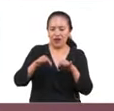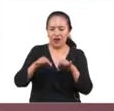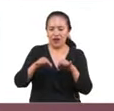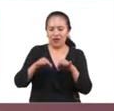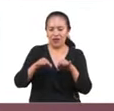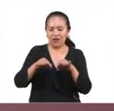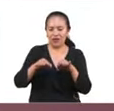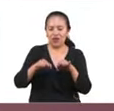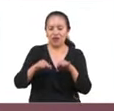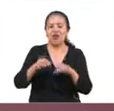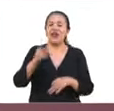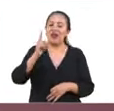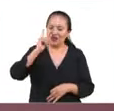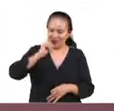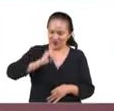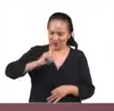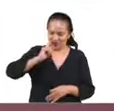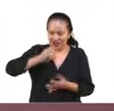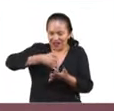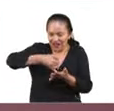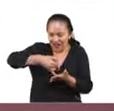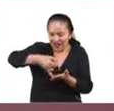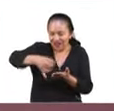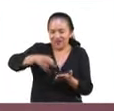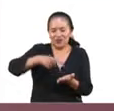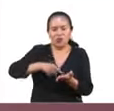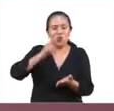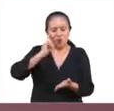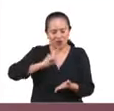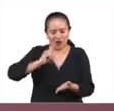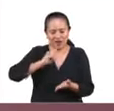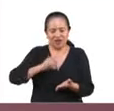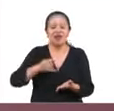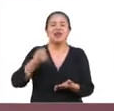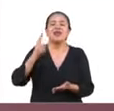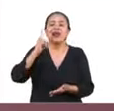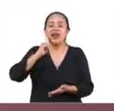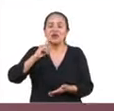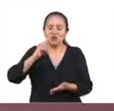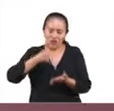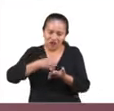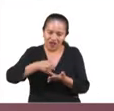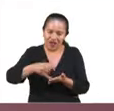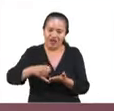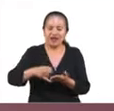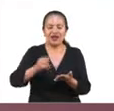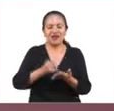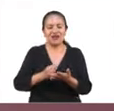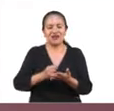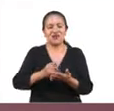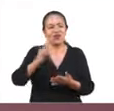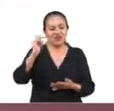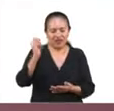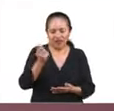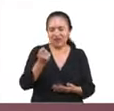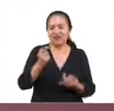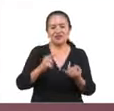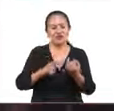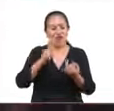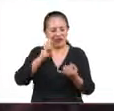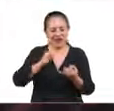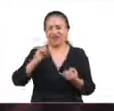de las sembradoras el día de hoy, de las facilitadoras, las técnicas,